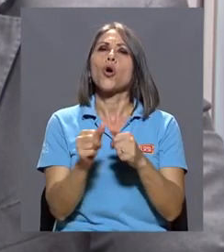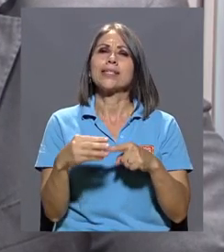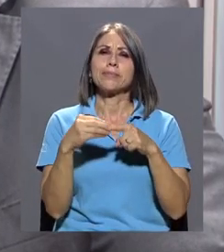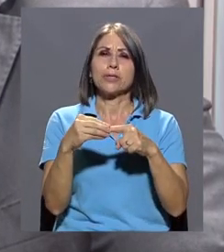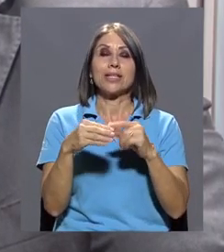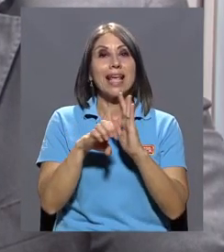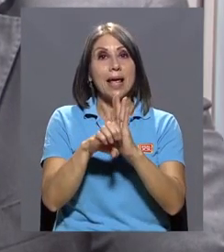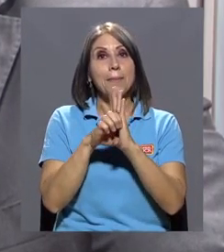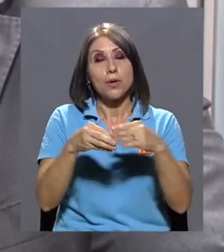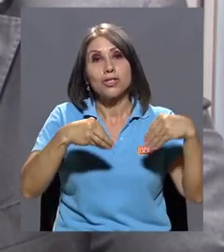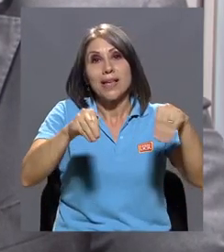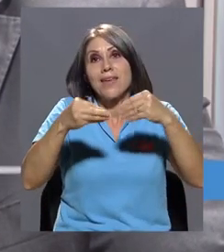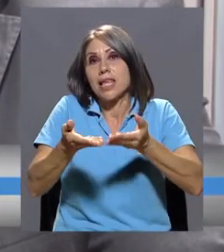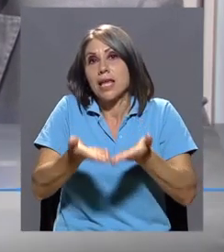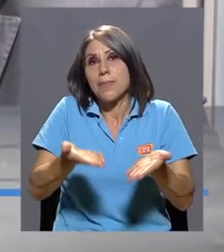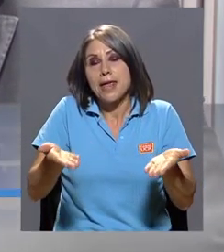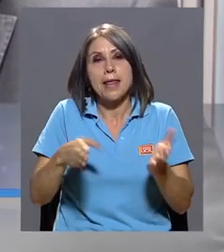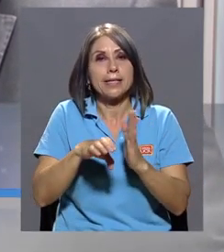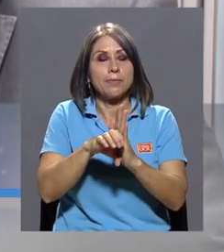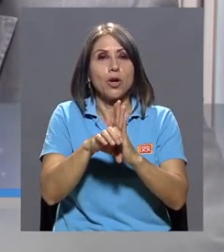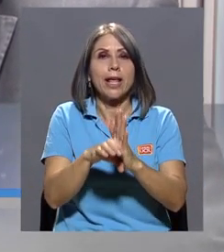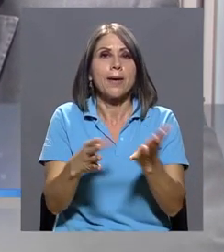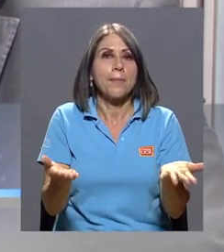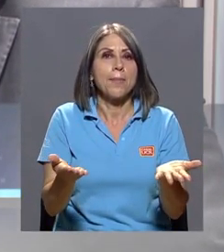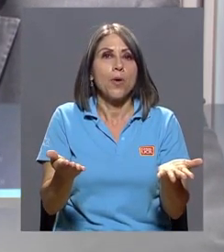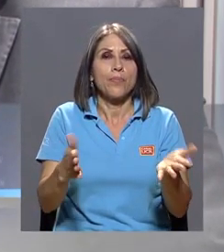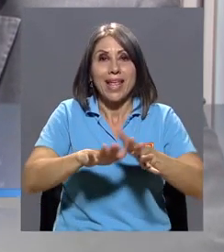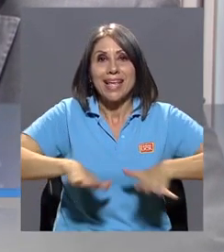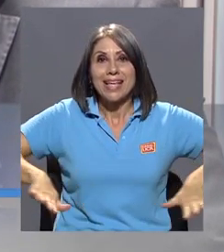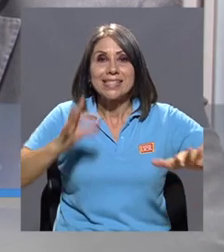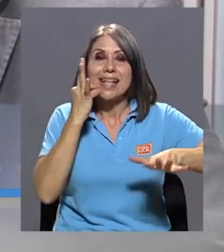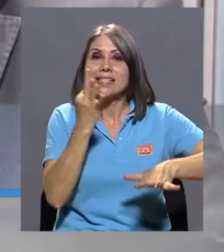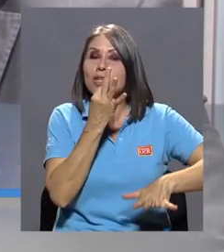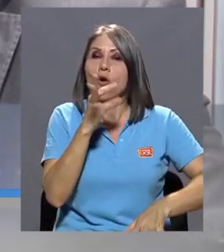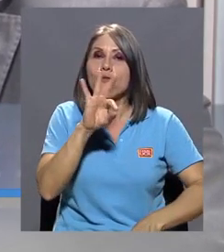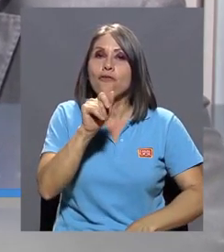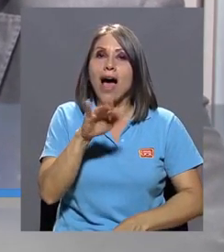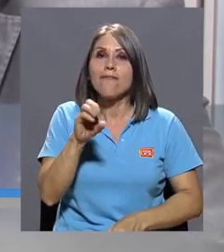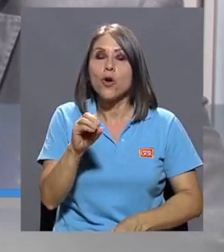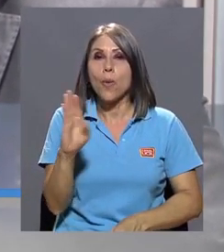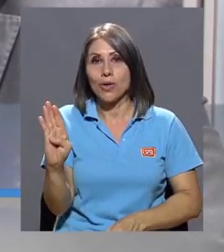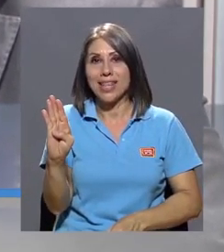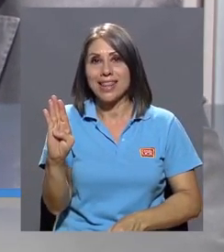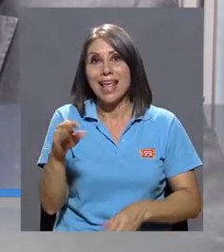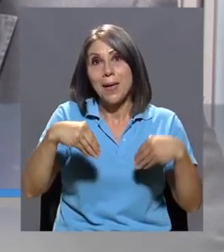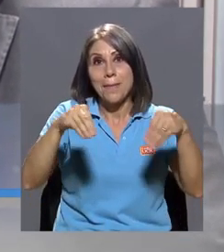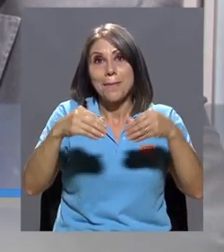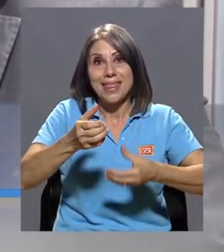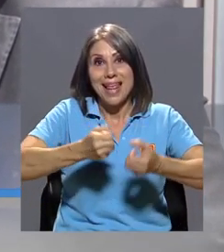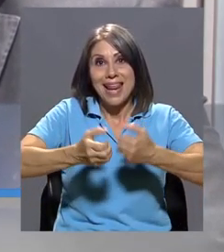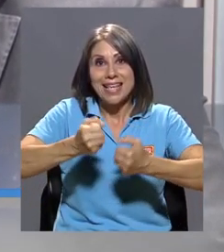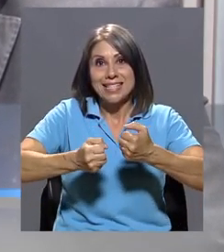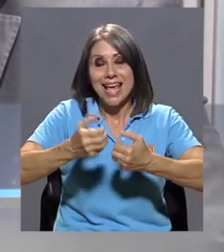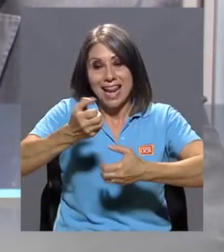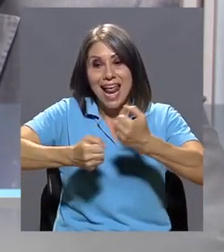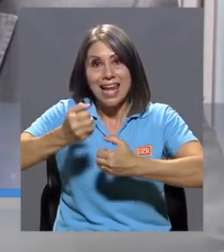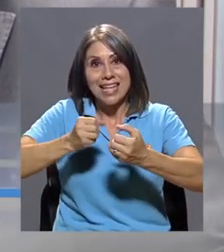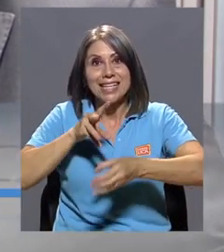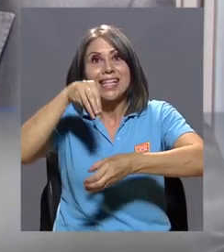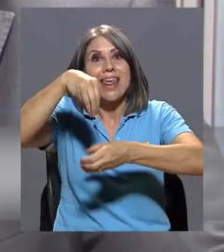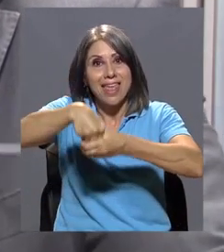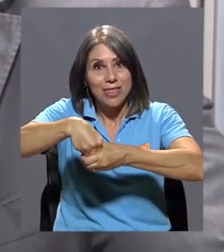ejemplo cuando se venden bienes como por ejemplo la estación fabio outlet que vende leche y la leche está dentro de la canasta básica